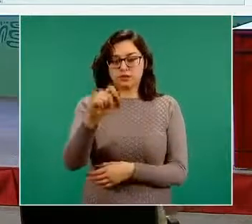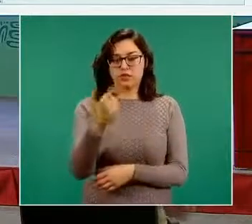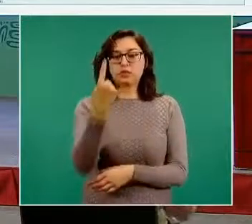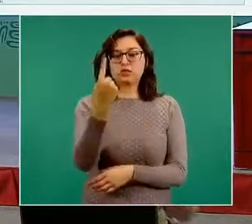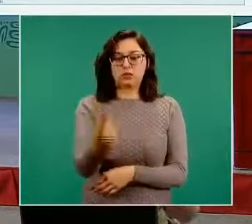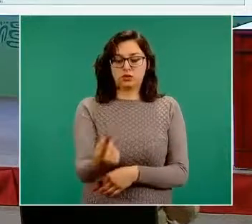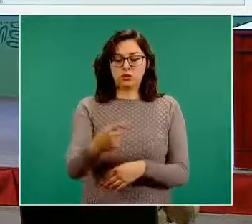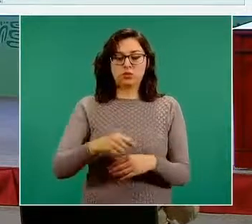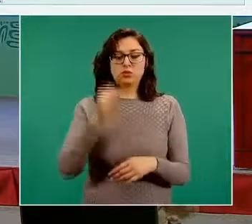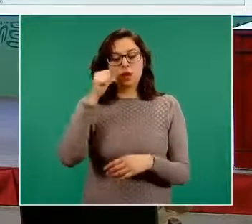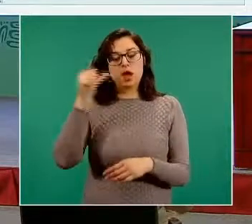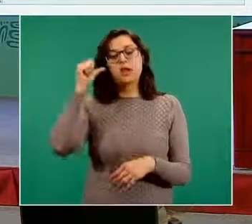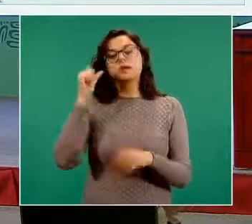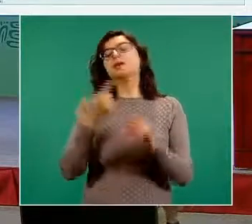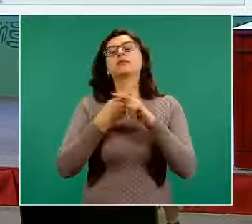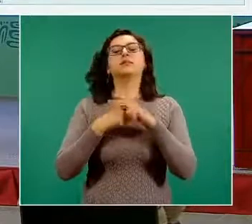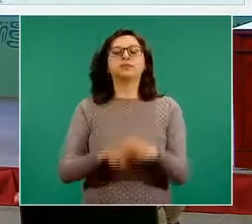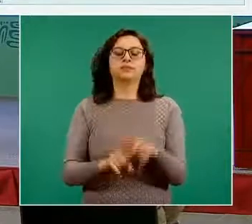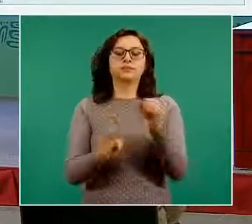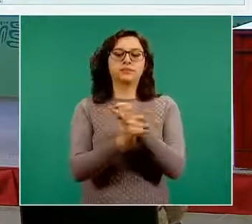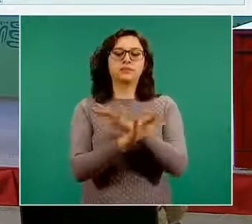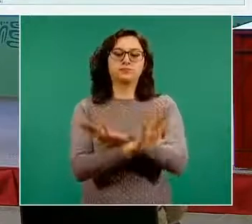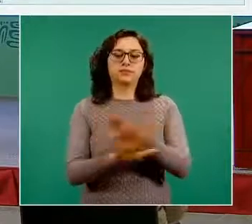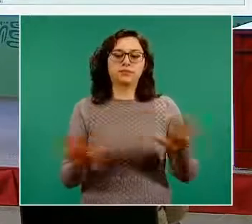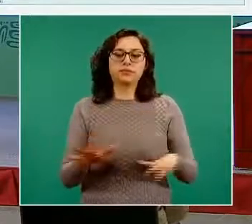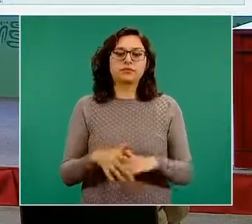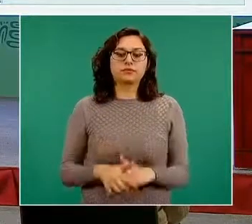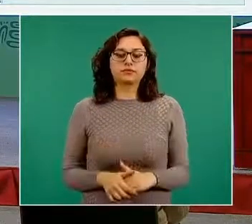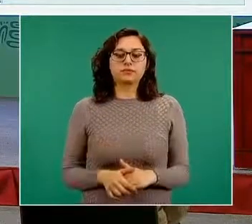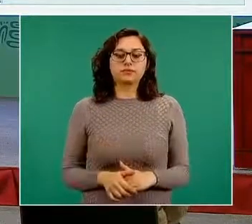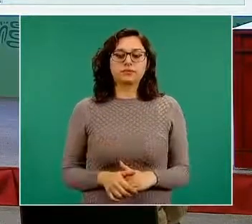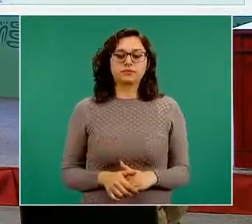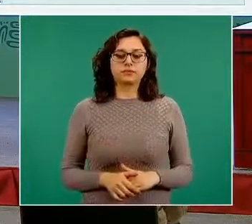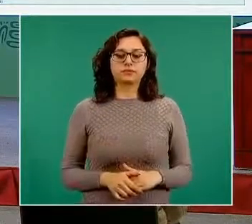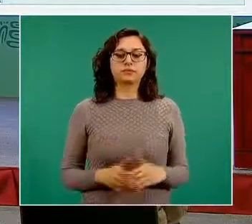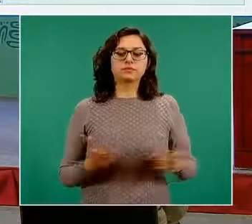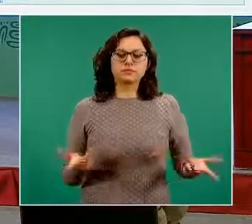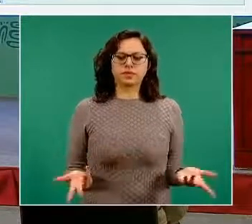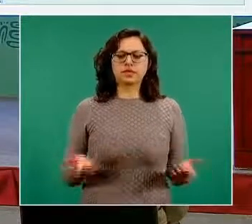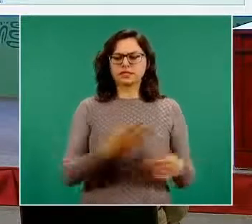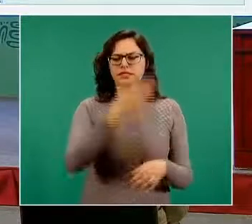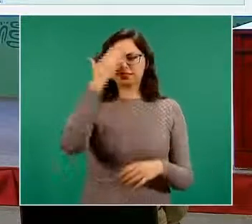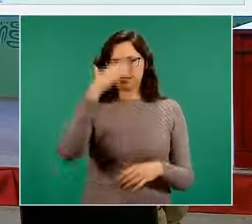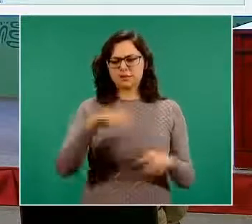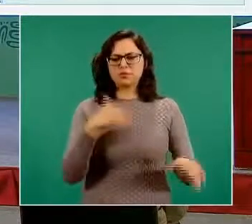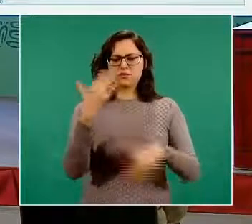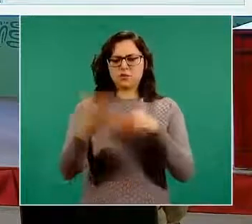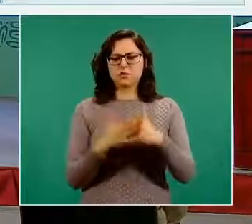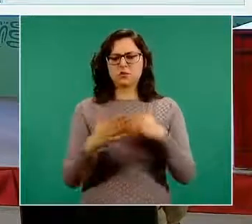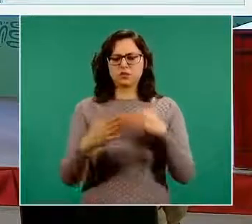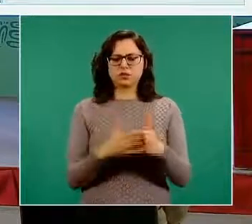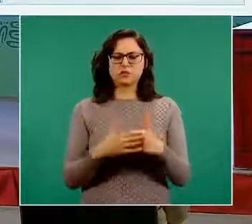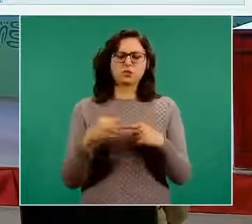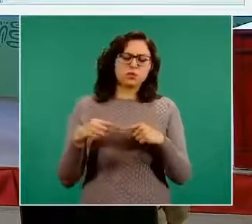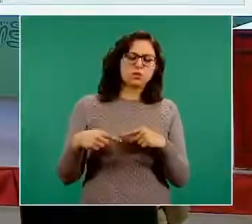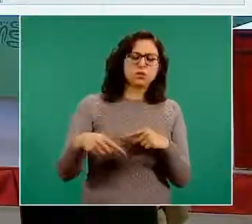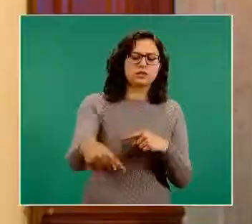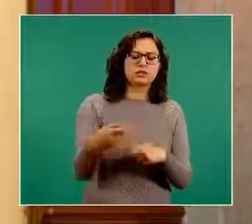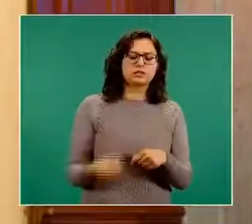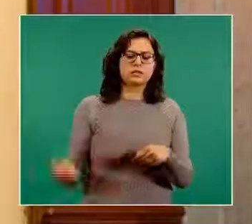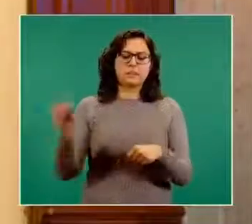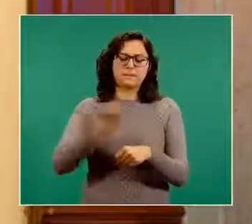el día de ayer, y pues bueno, como sabemos, esto de seguro va a todavía tener cambios de incremento durante toda